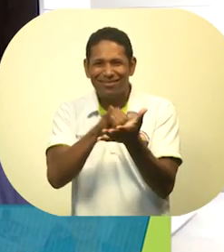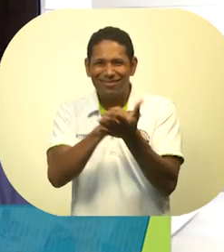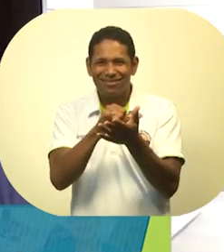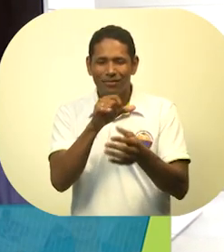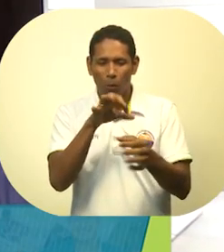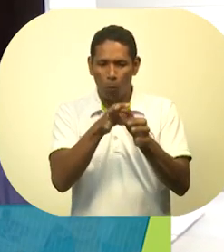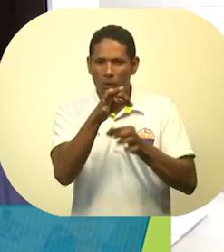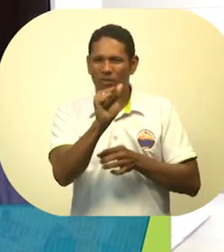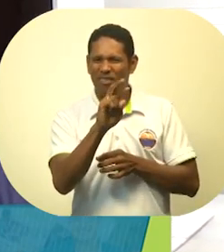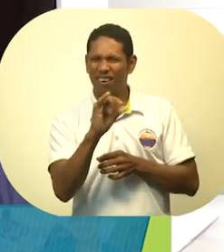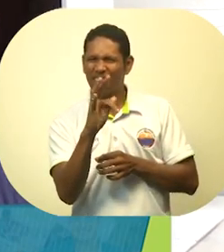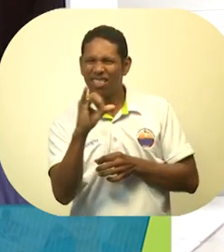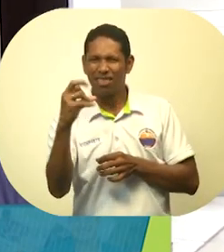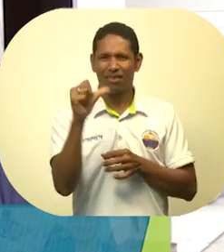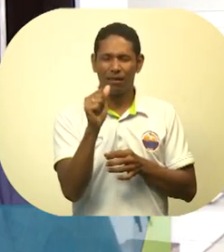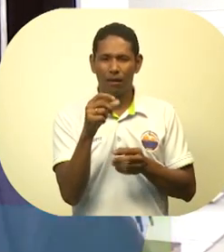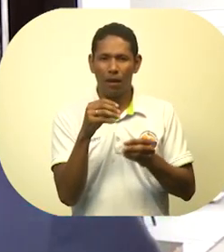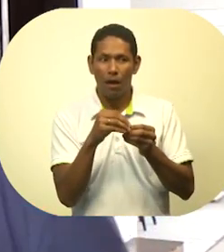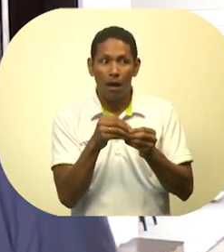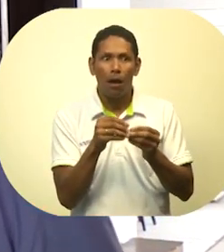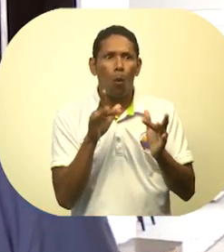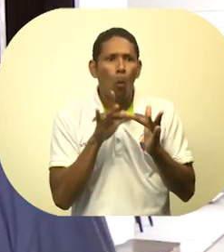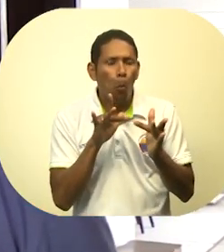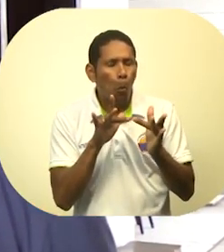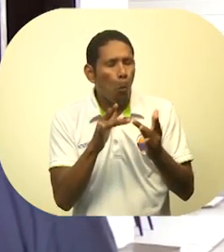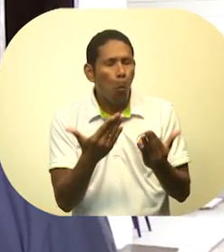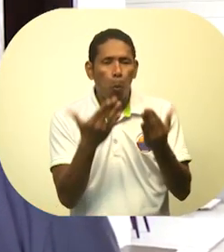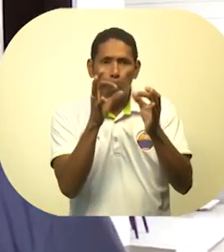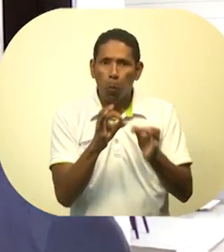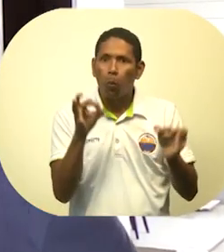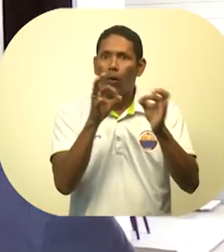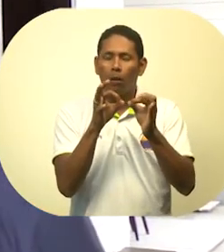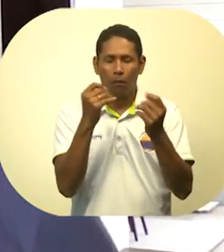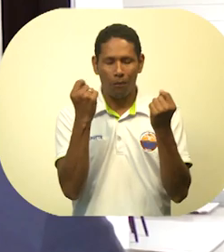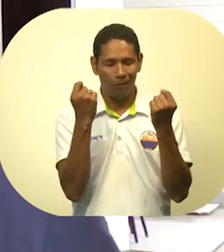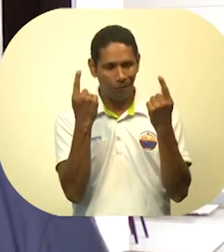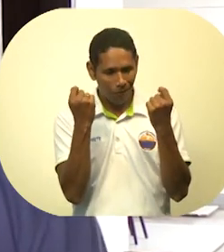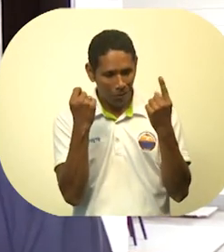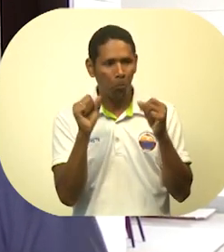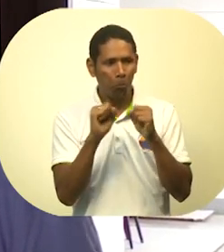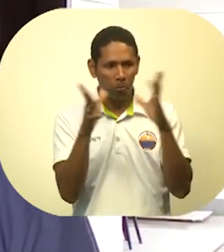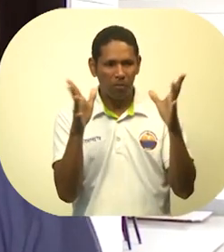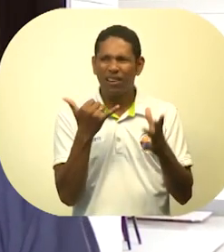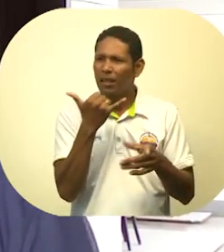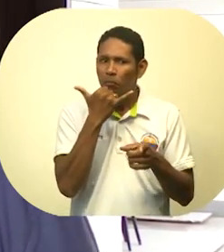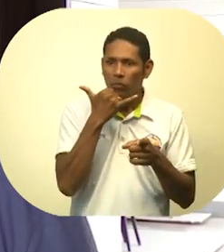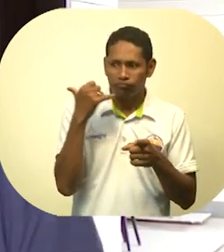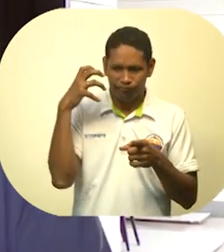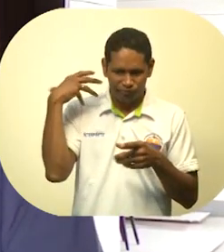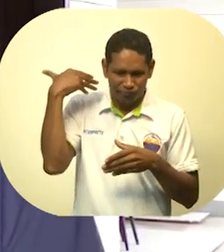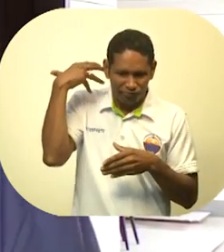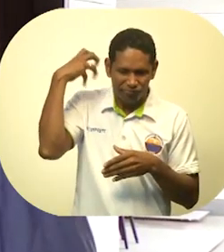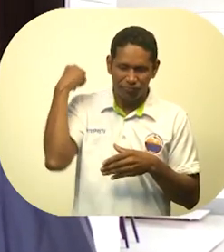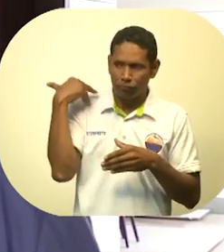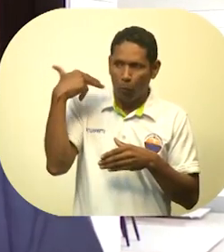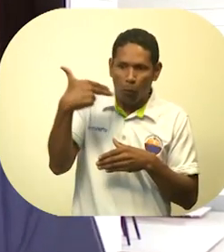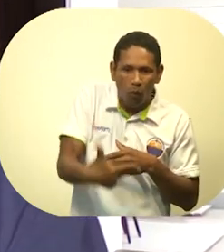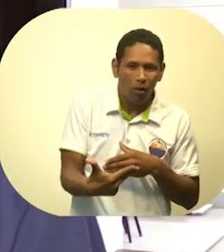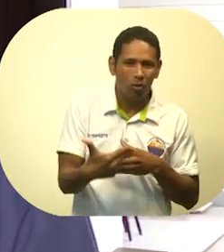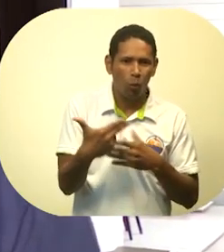Macondo, tengan mucha conexión con el lugar directamente como para lograr entender bien cabalmente desde el